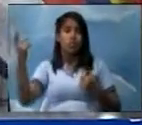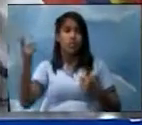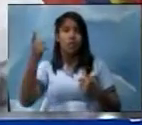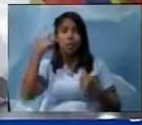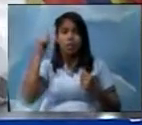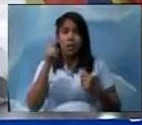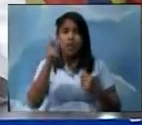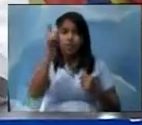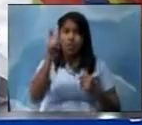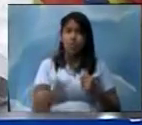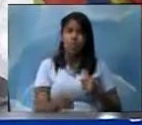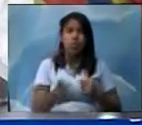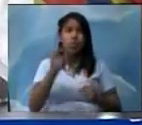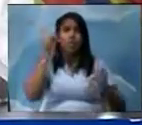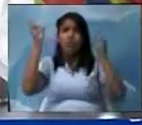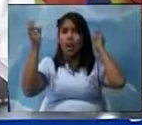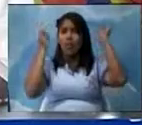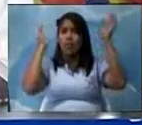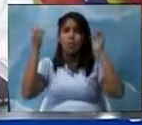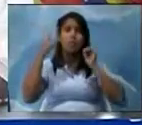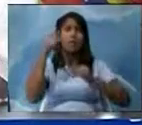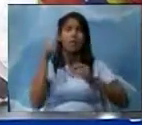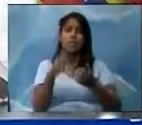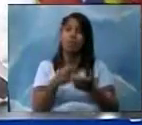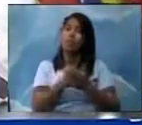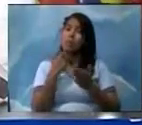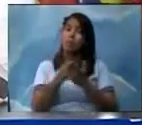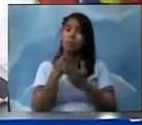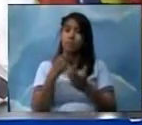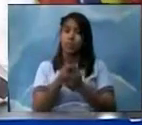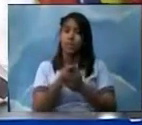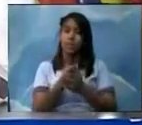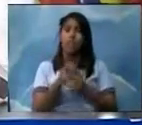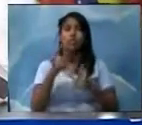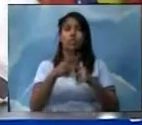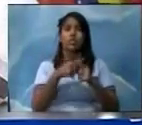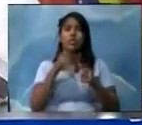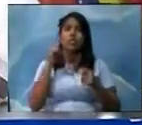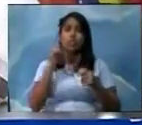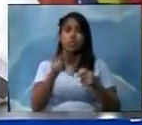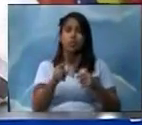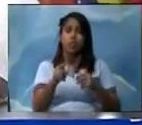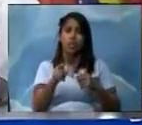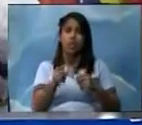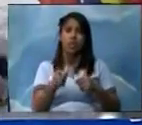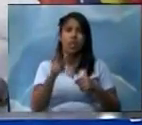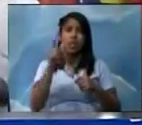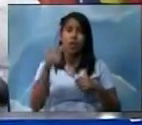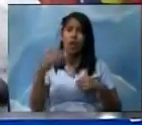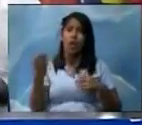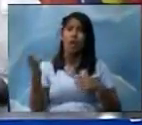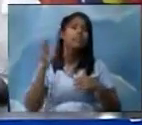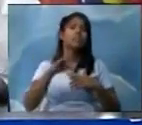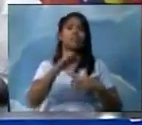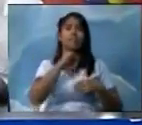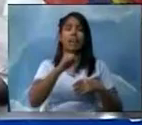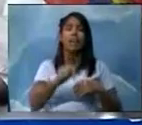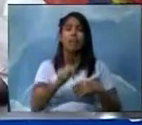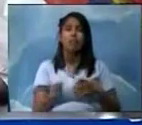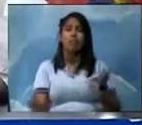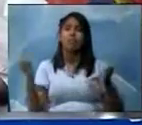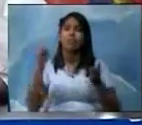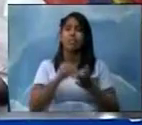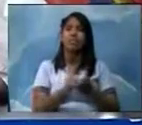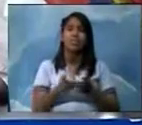porque para eso son adivino y para eso los tengo aquí ustedes lo que están es